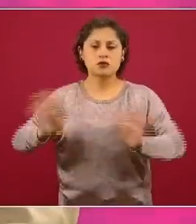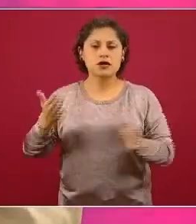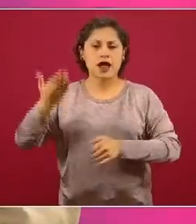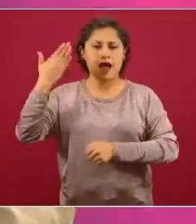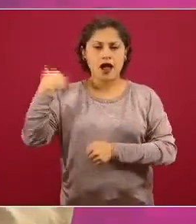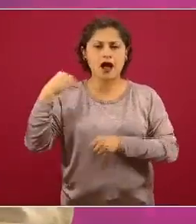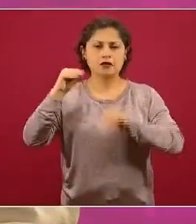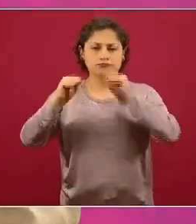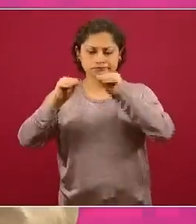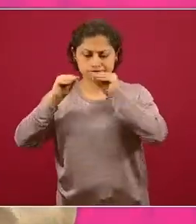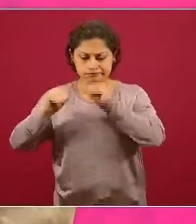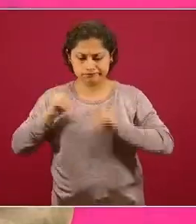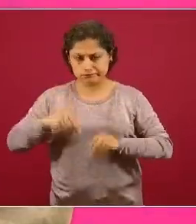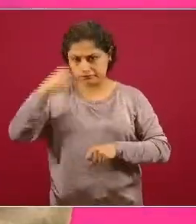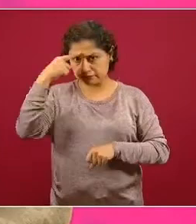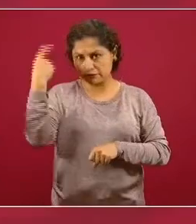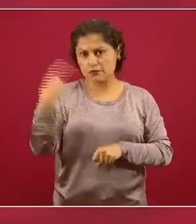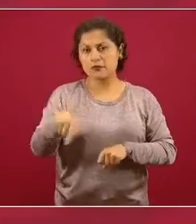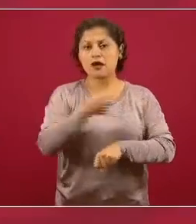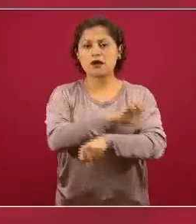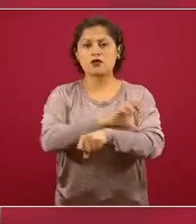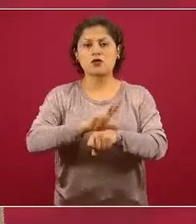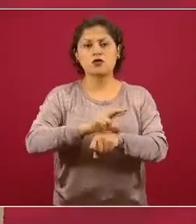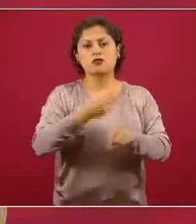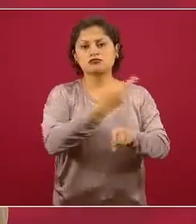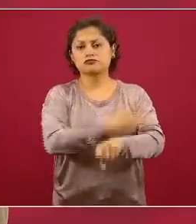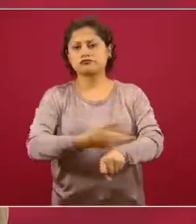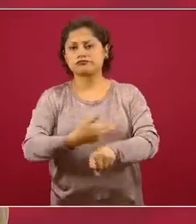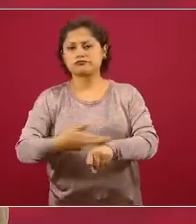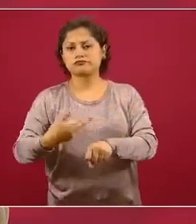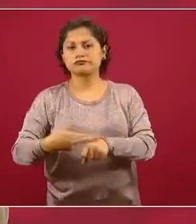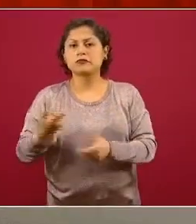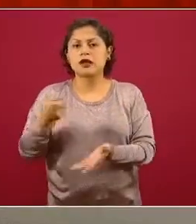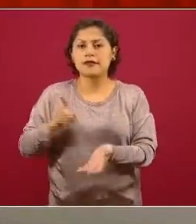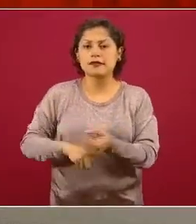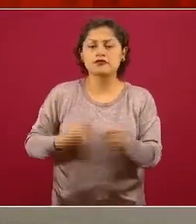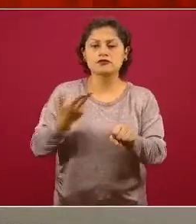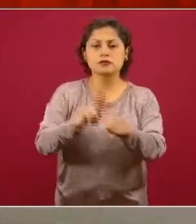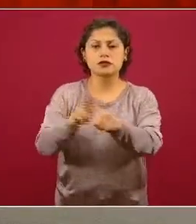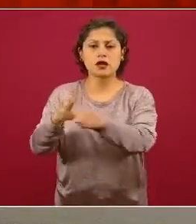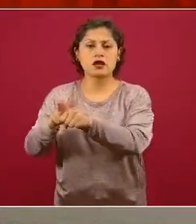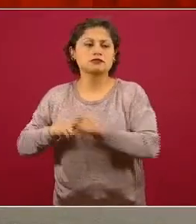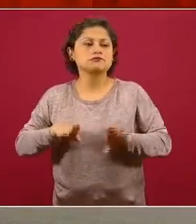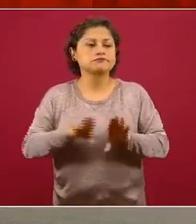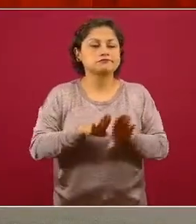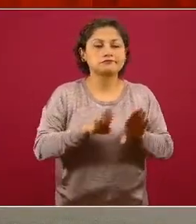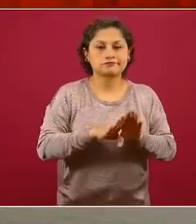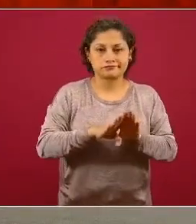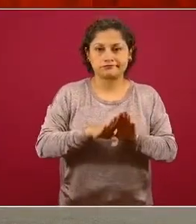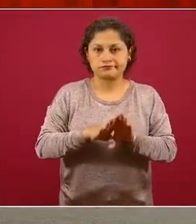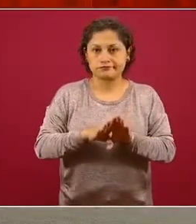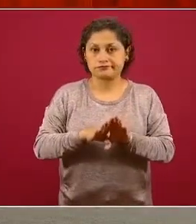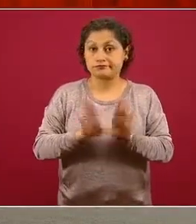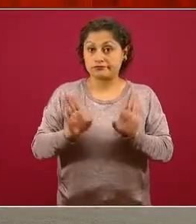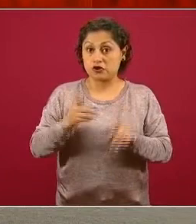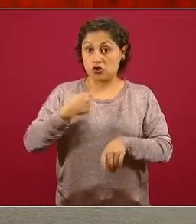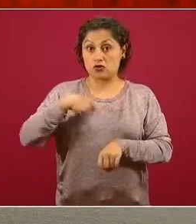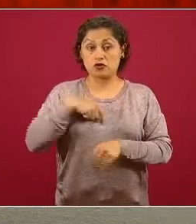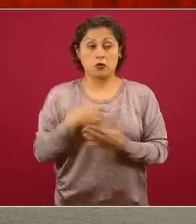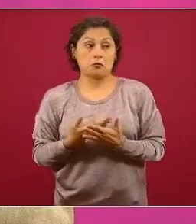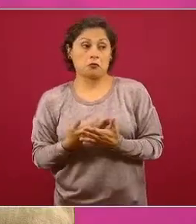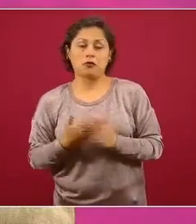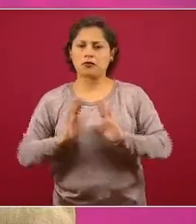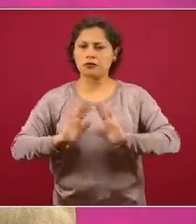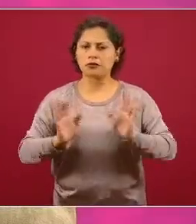para coordinar más efectivamente el uso de los hospitales. Entonces, eso no para, vaya. Una